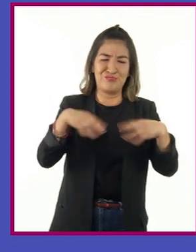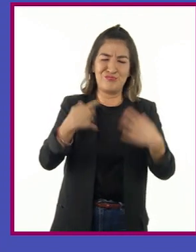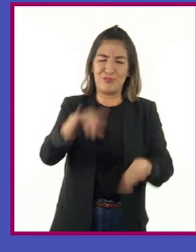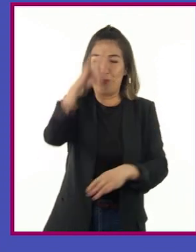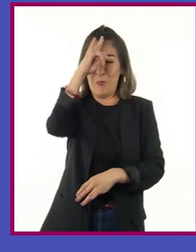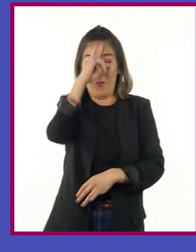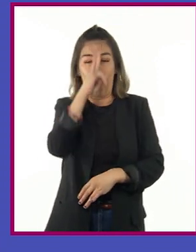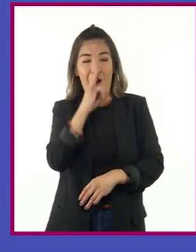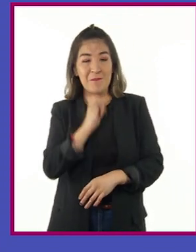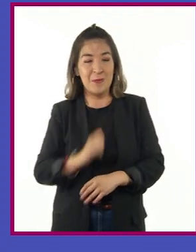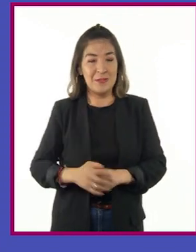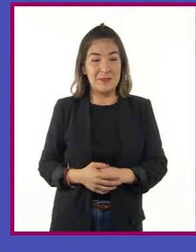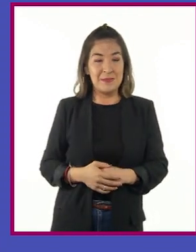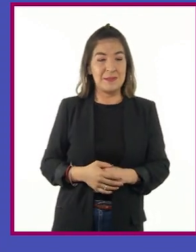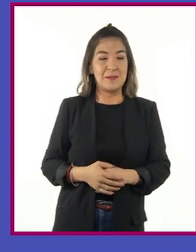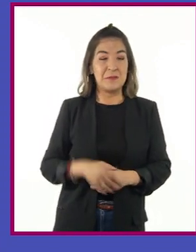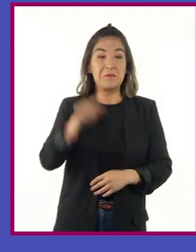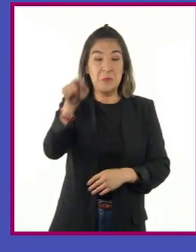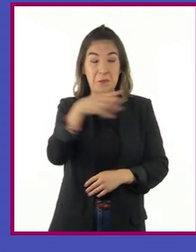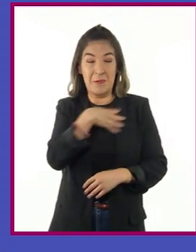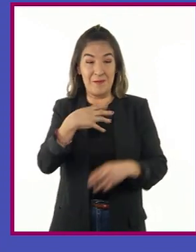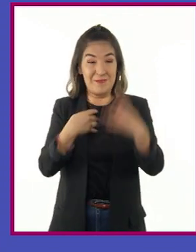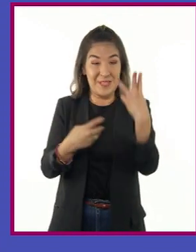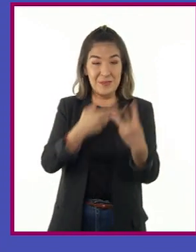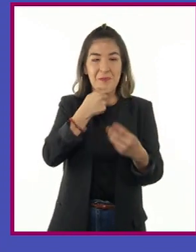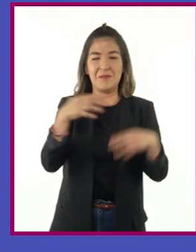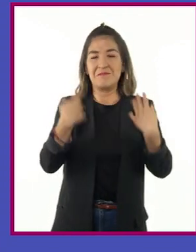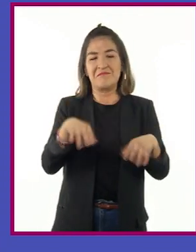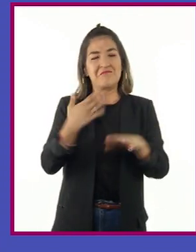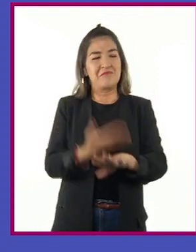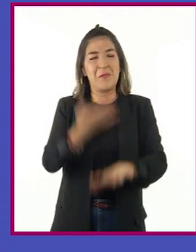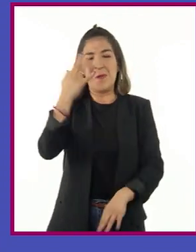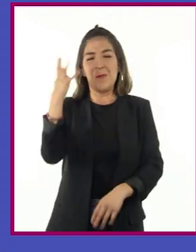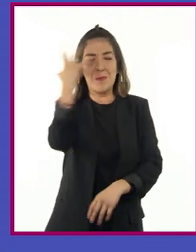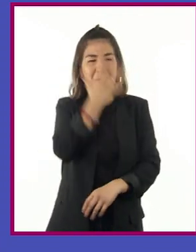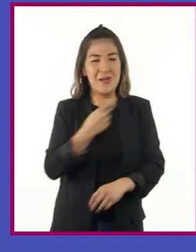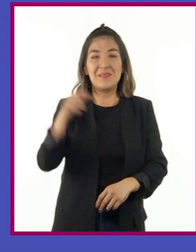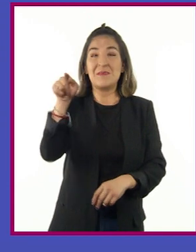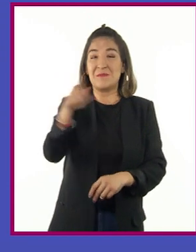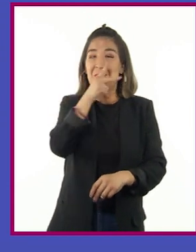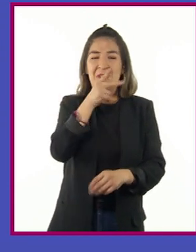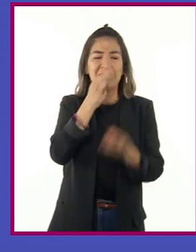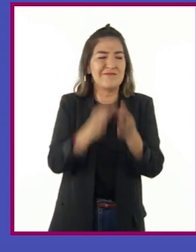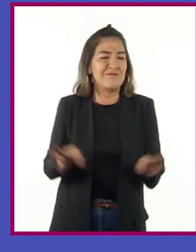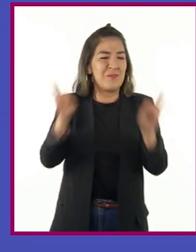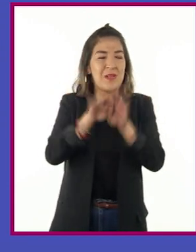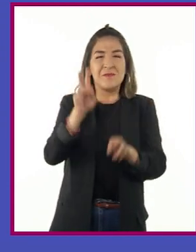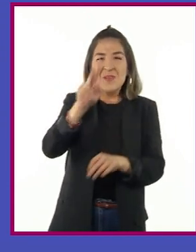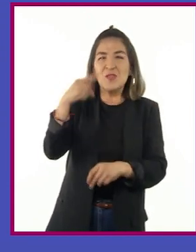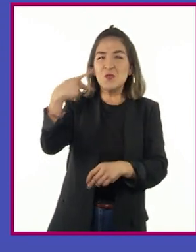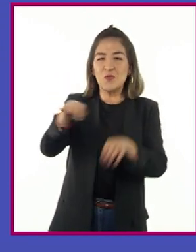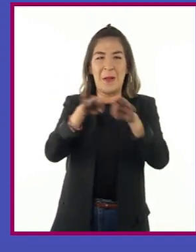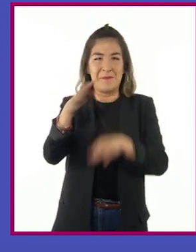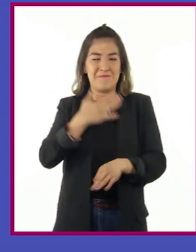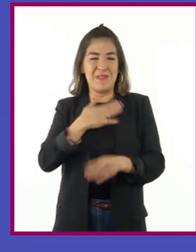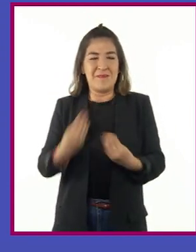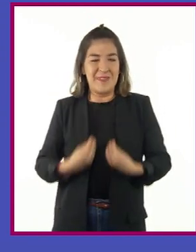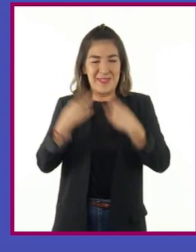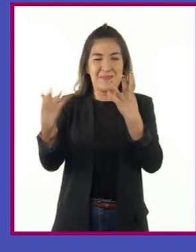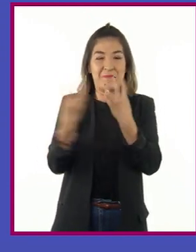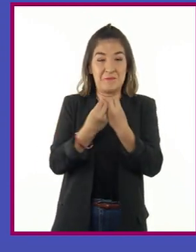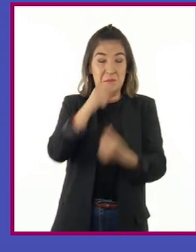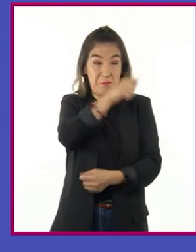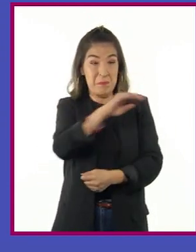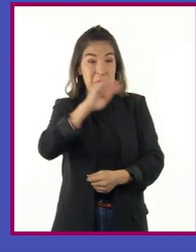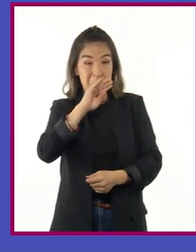La imagen de mis padres siempre ha sido fundamental en mi vida. De doña Luz heredé el orgullo